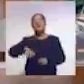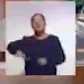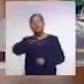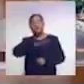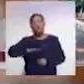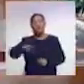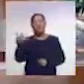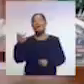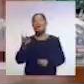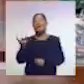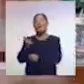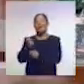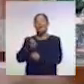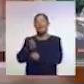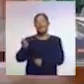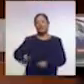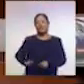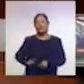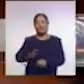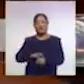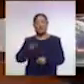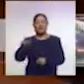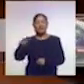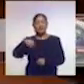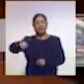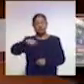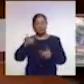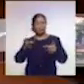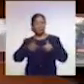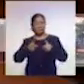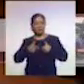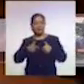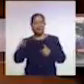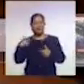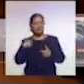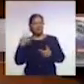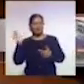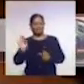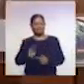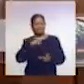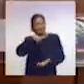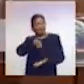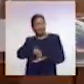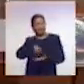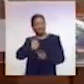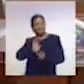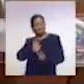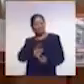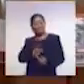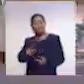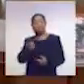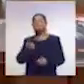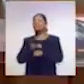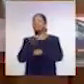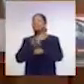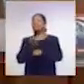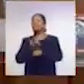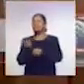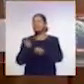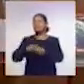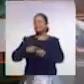a los medallistas a manifestar permanentemente el orgullo de ser parte de un estado en ascenso, con una